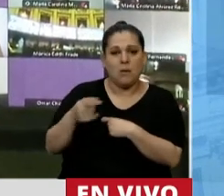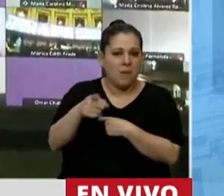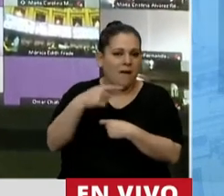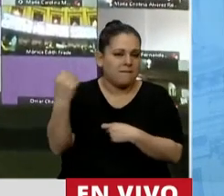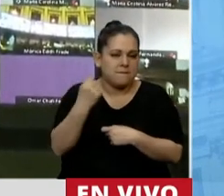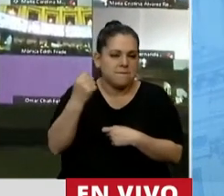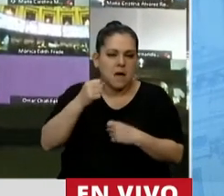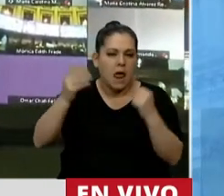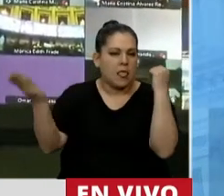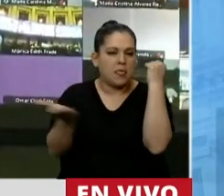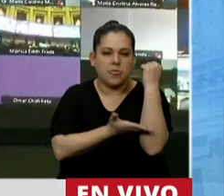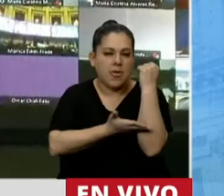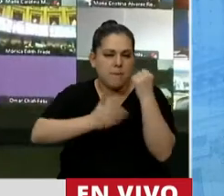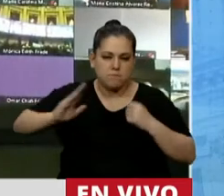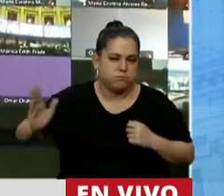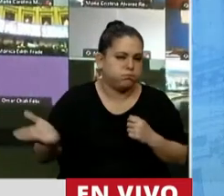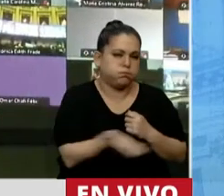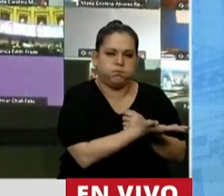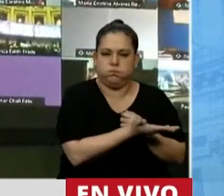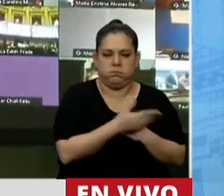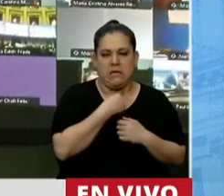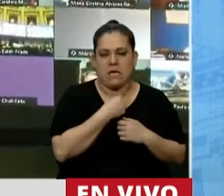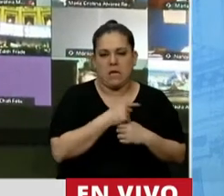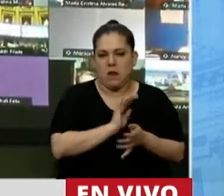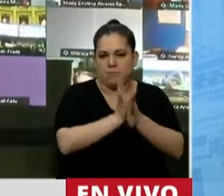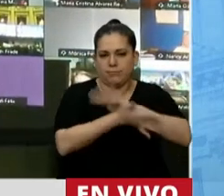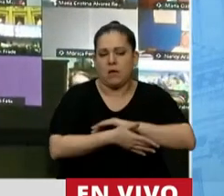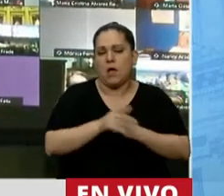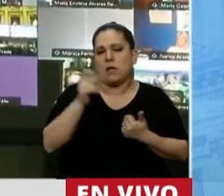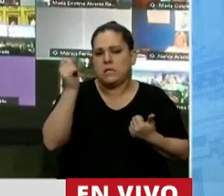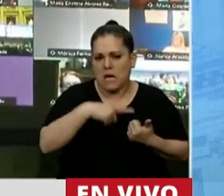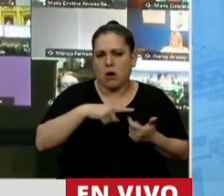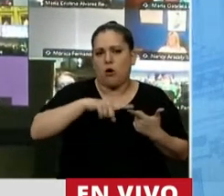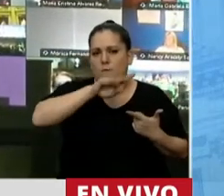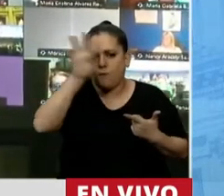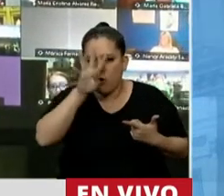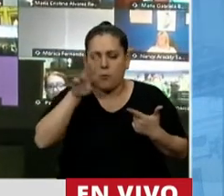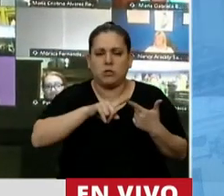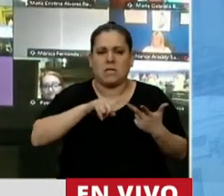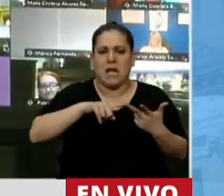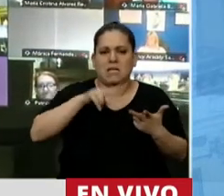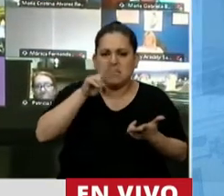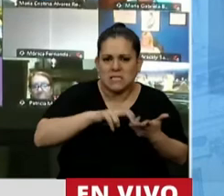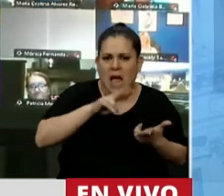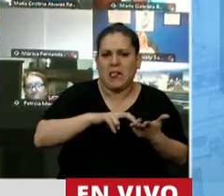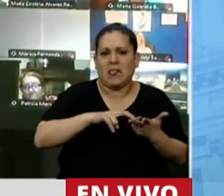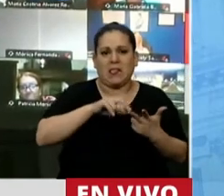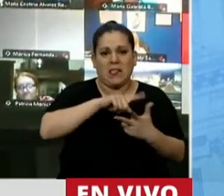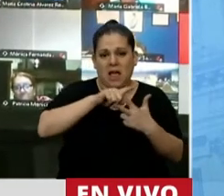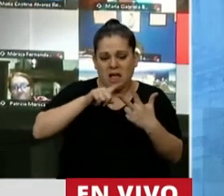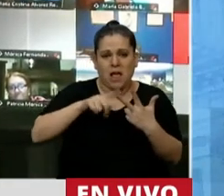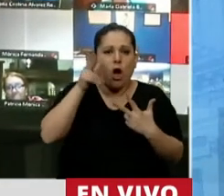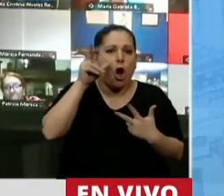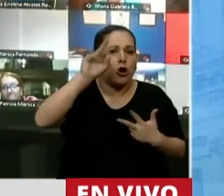desmontes en pandemia. Las cuatro provincias, Formosa, Chaco, Santiago del Estero y Salta, reúnen el 80% de